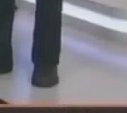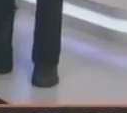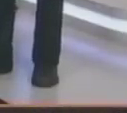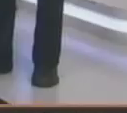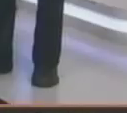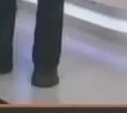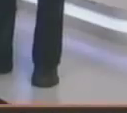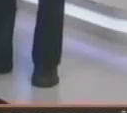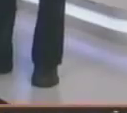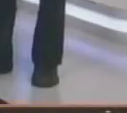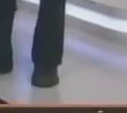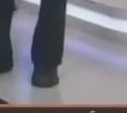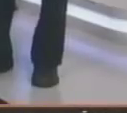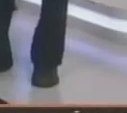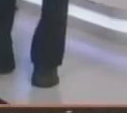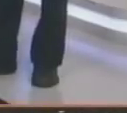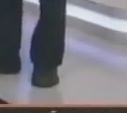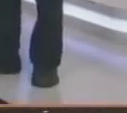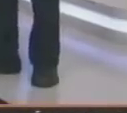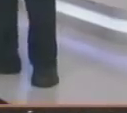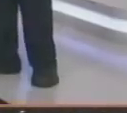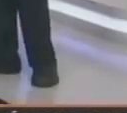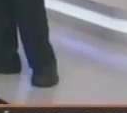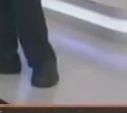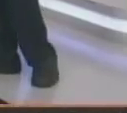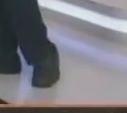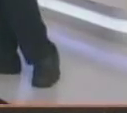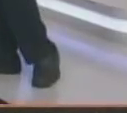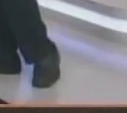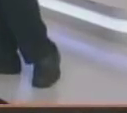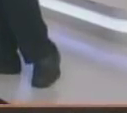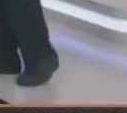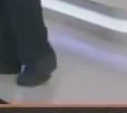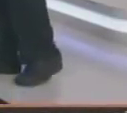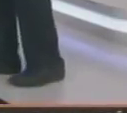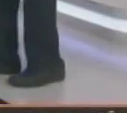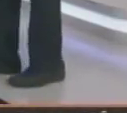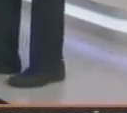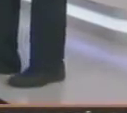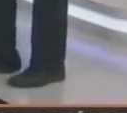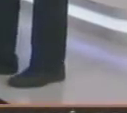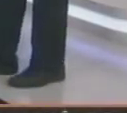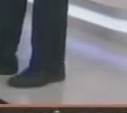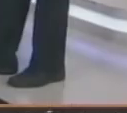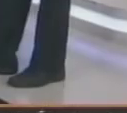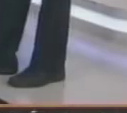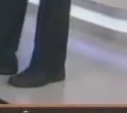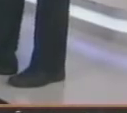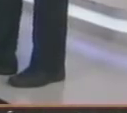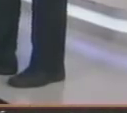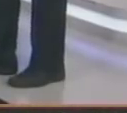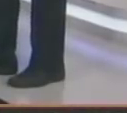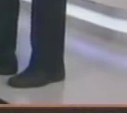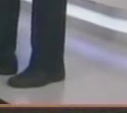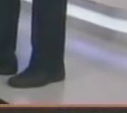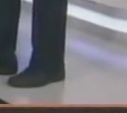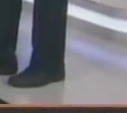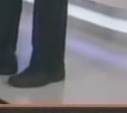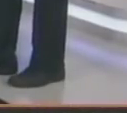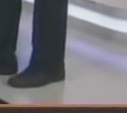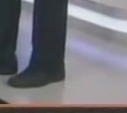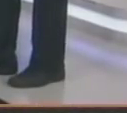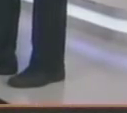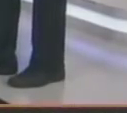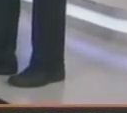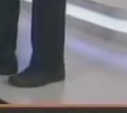Graya Casella con todos los detalles, llegando autoridades importantes. Graya nos va a mostrar de inmediato lo que ocurre en el lugar. Adelante, Graya. Con el viejo